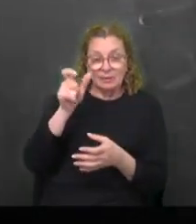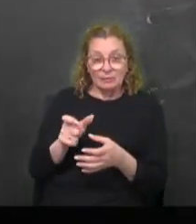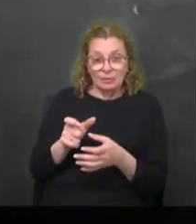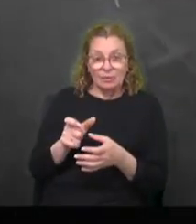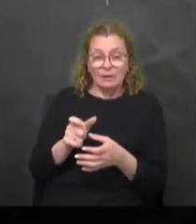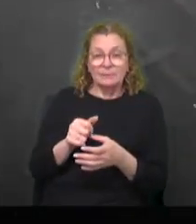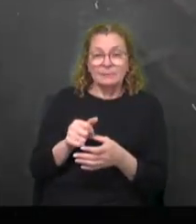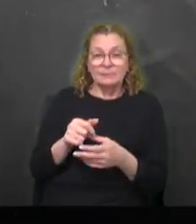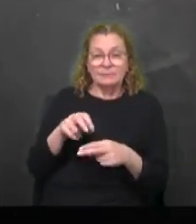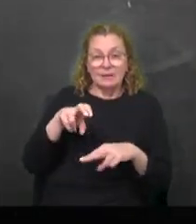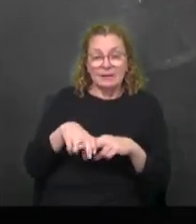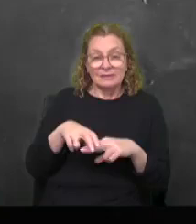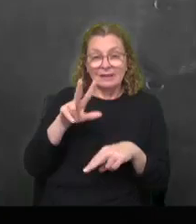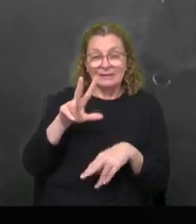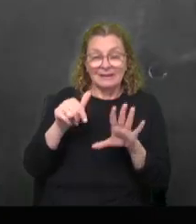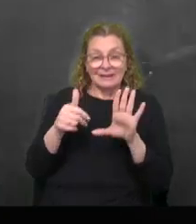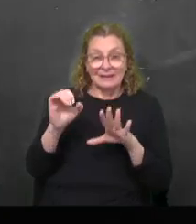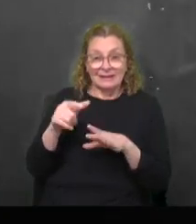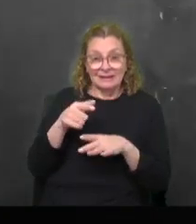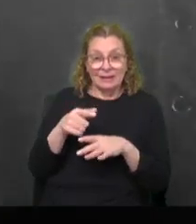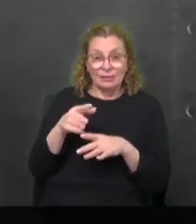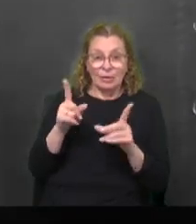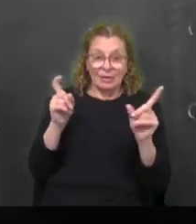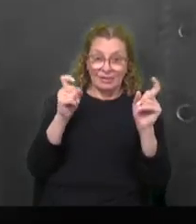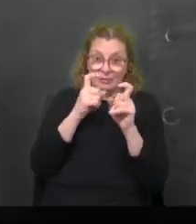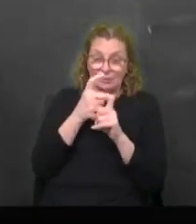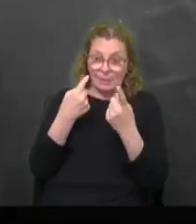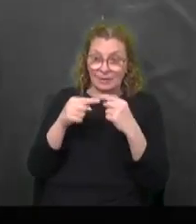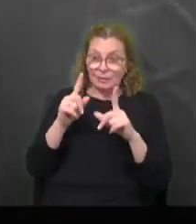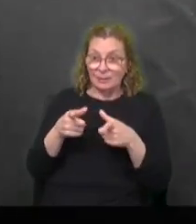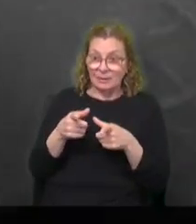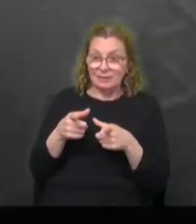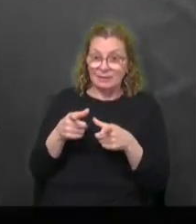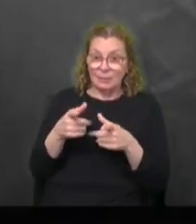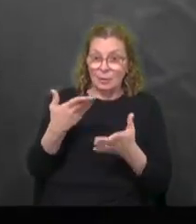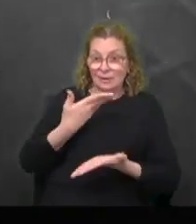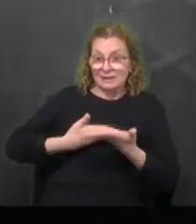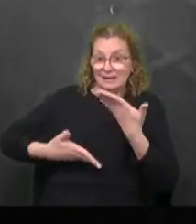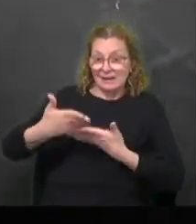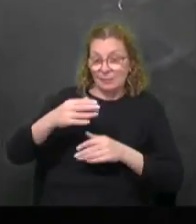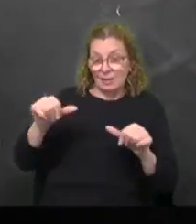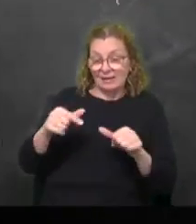sala, que es en un formato 360, también eso es una dificultad, pero también es como lo interactivo